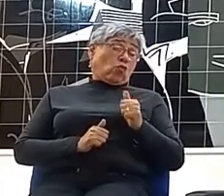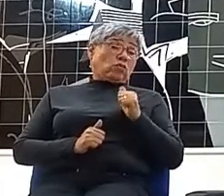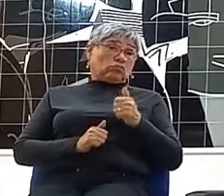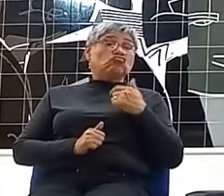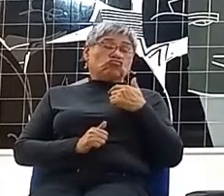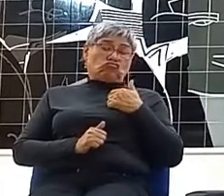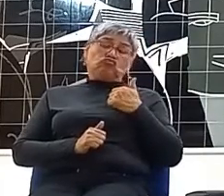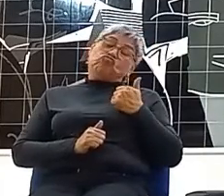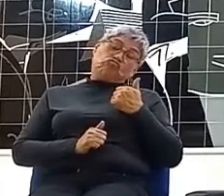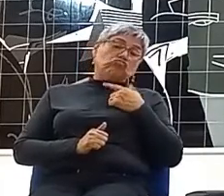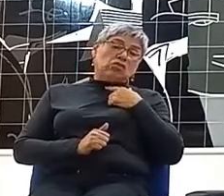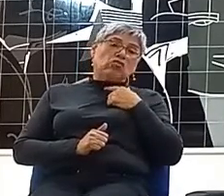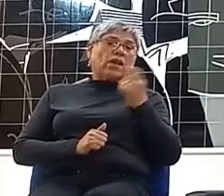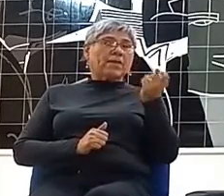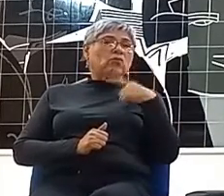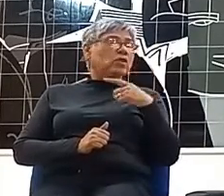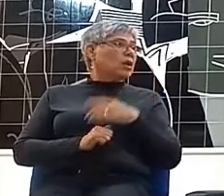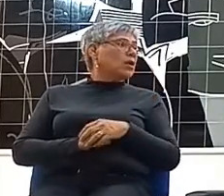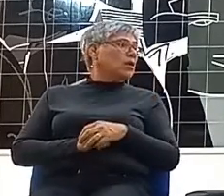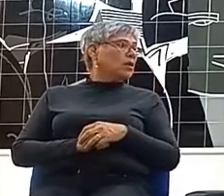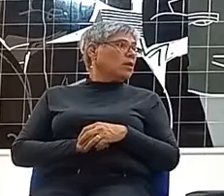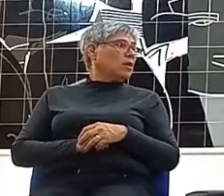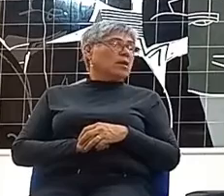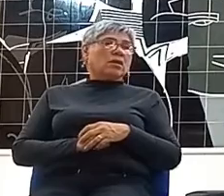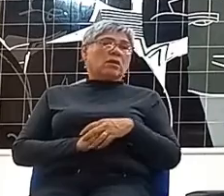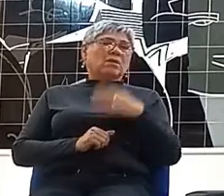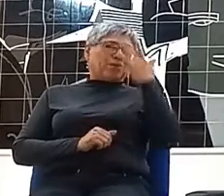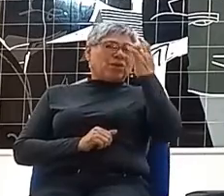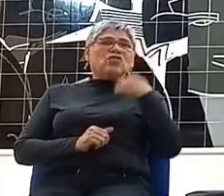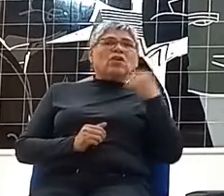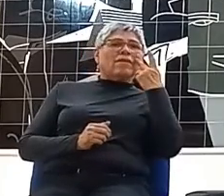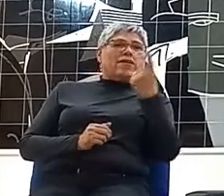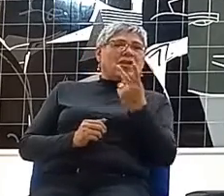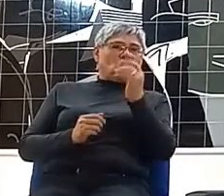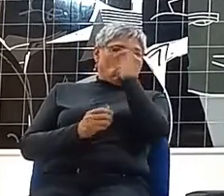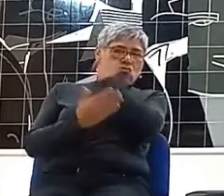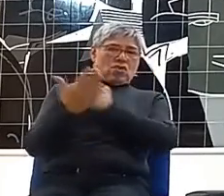tremenda pregunta. Voy a partir de una imagen.